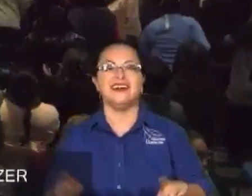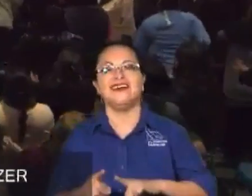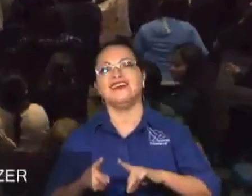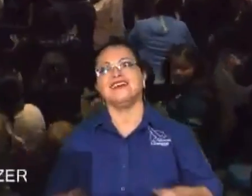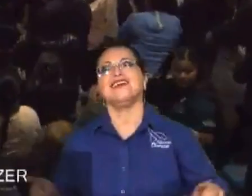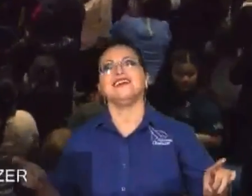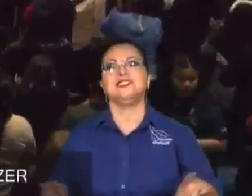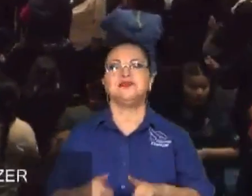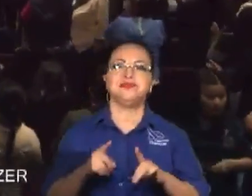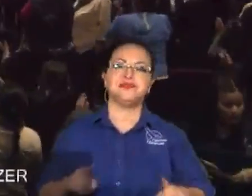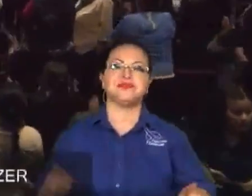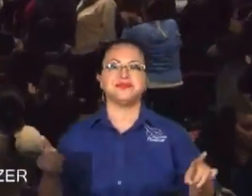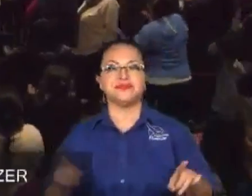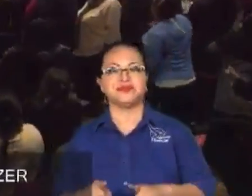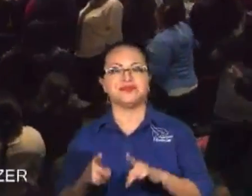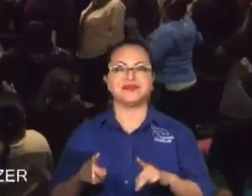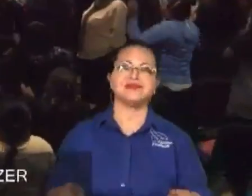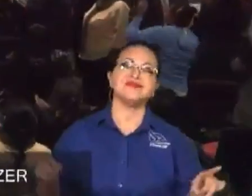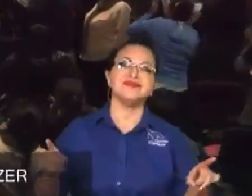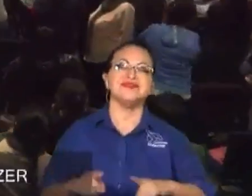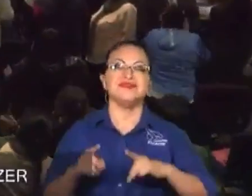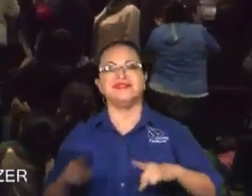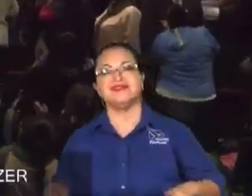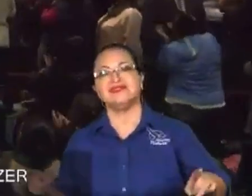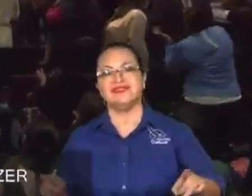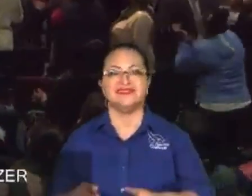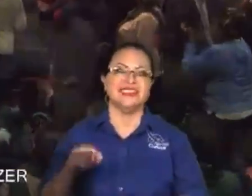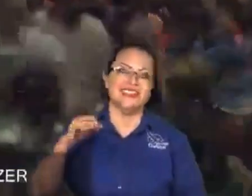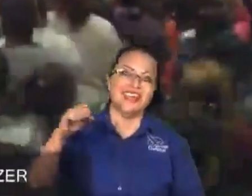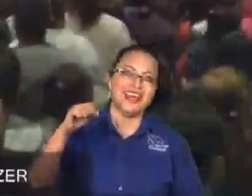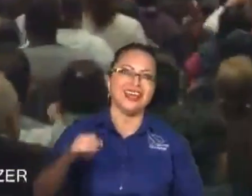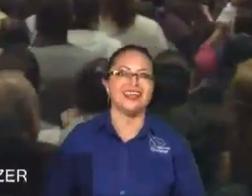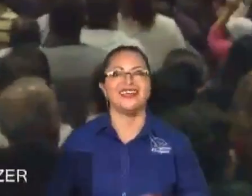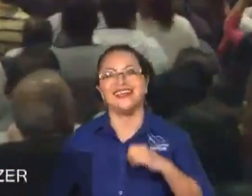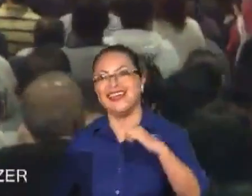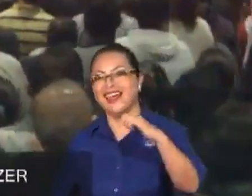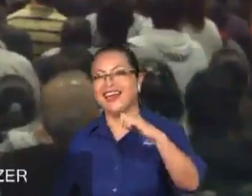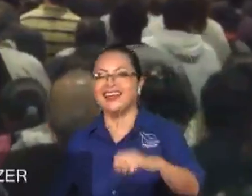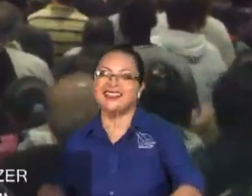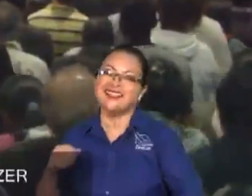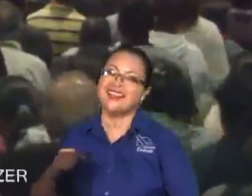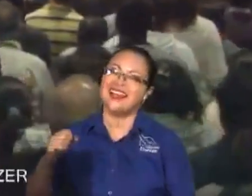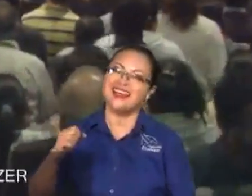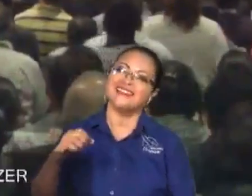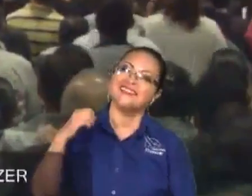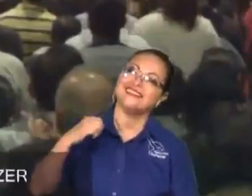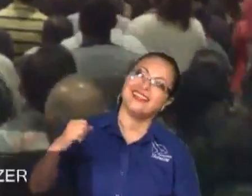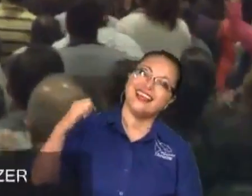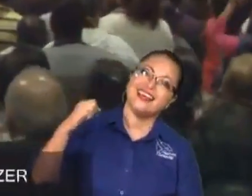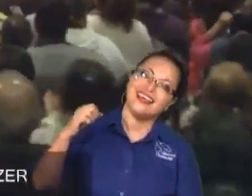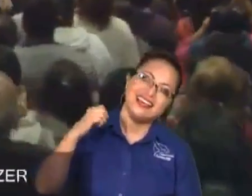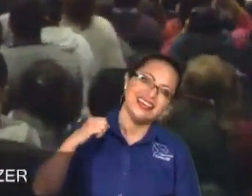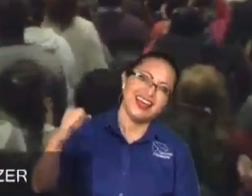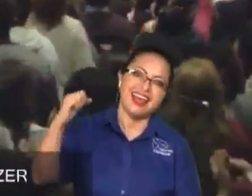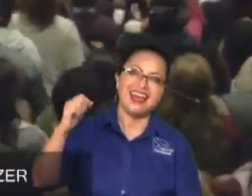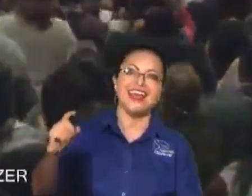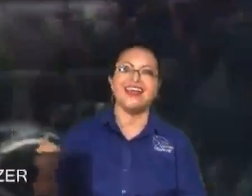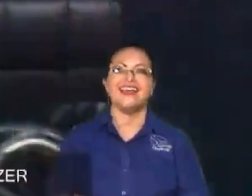Para alabar al Señor con regocijo, con danza. Él